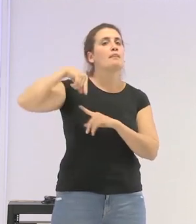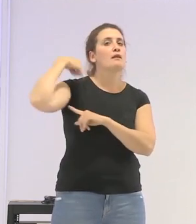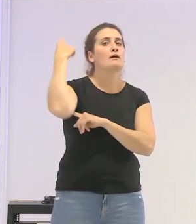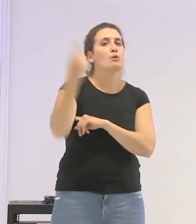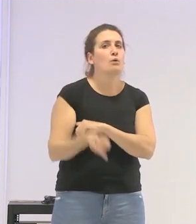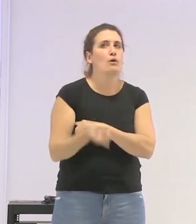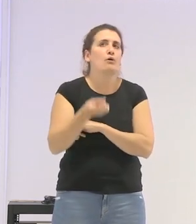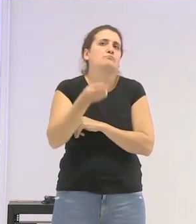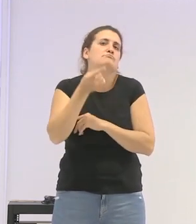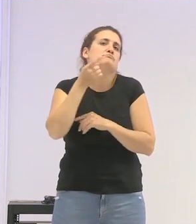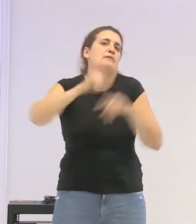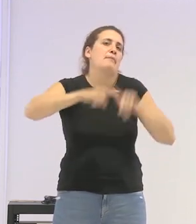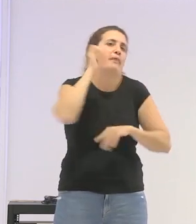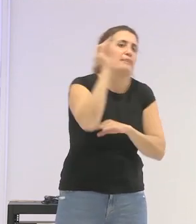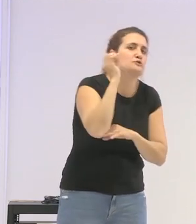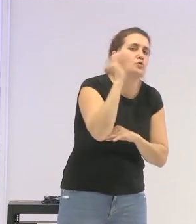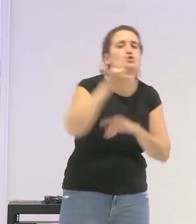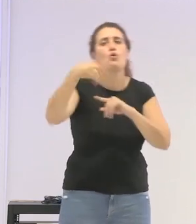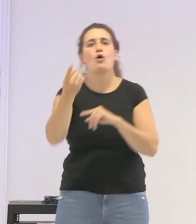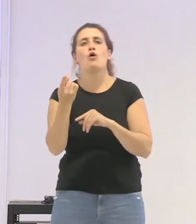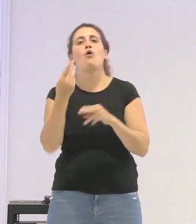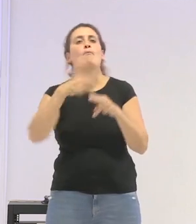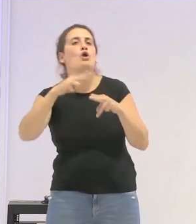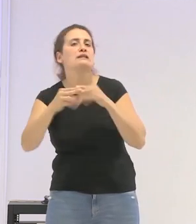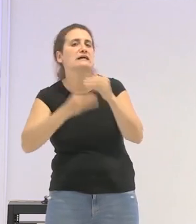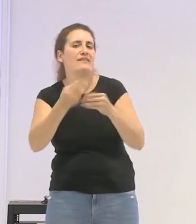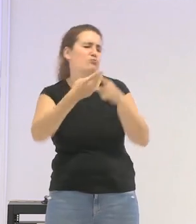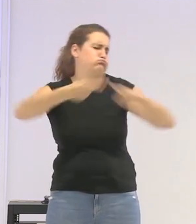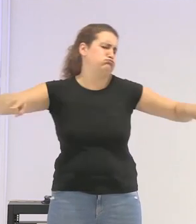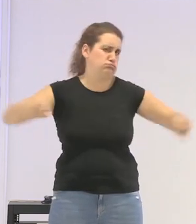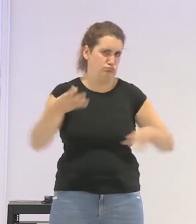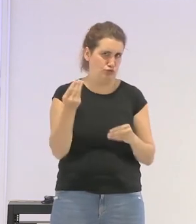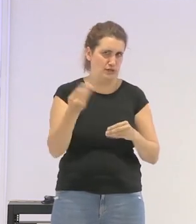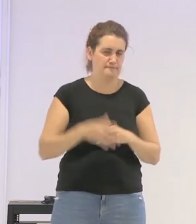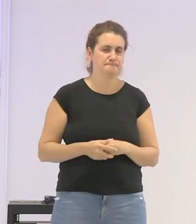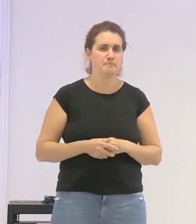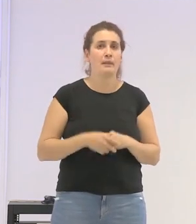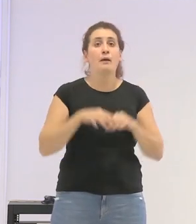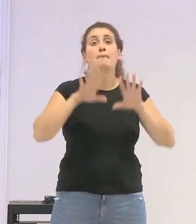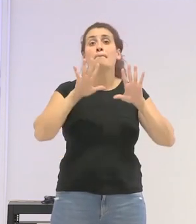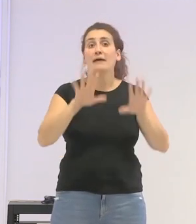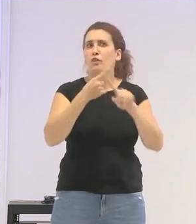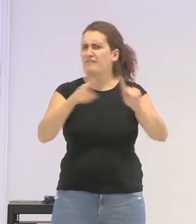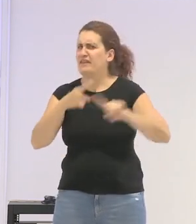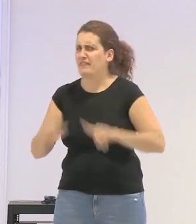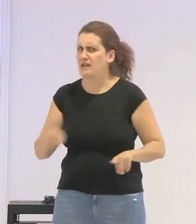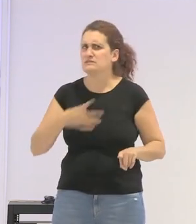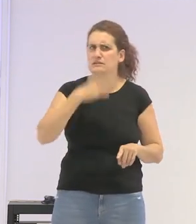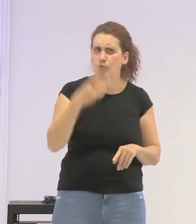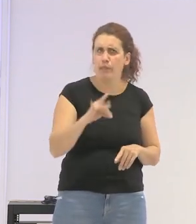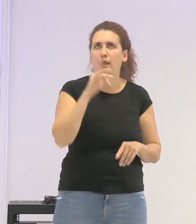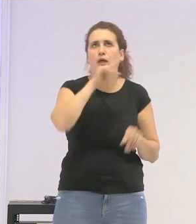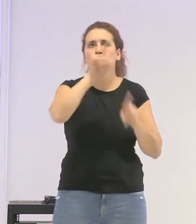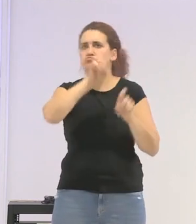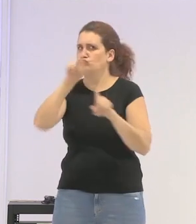también son los discursos y eso, luego son las políticas que hacen, hay una diferencia bastante abismal. Pero bueno, en cualquier caso, que pueden diferenciarse en muchas